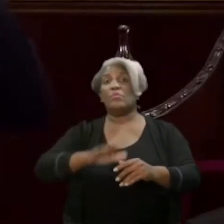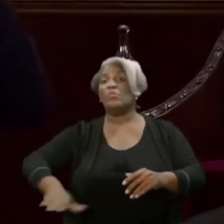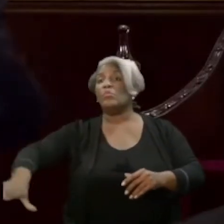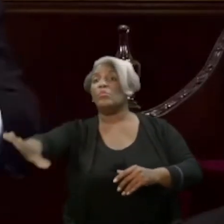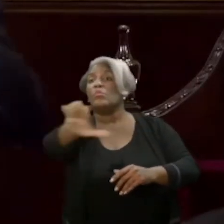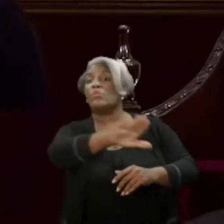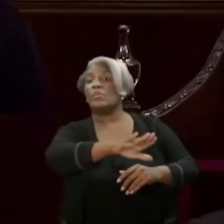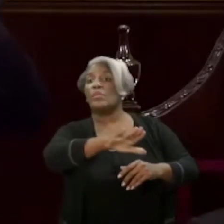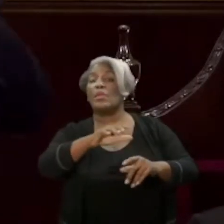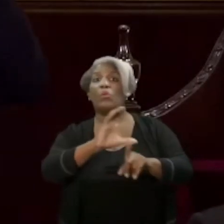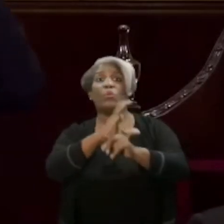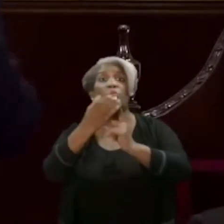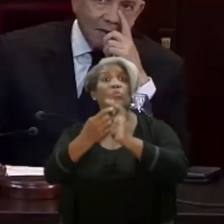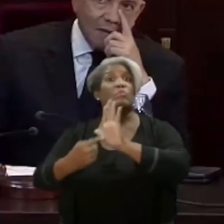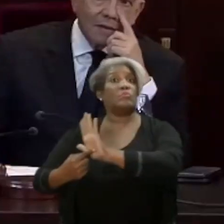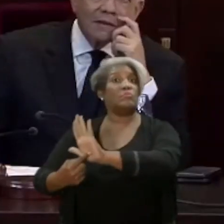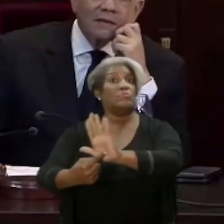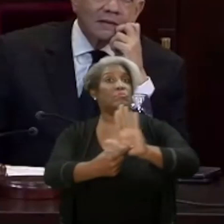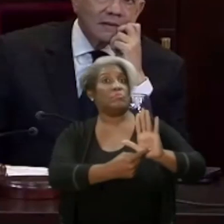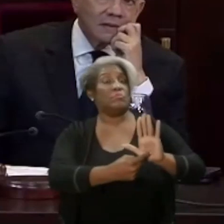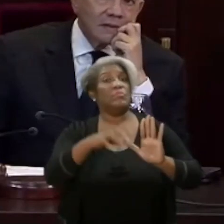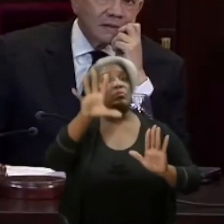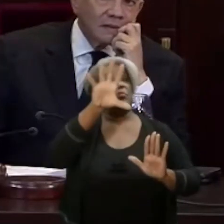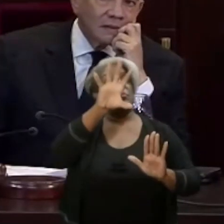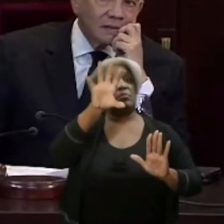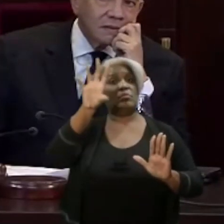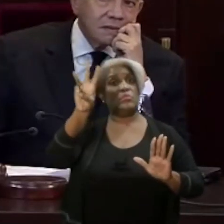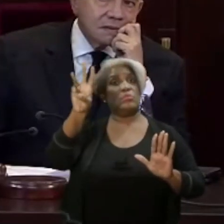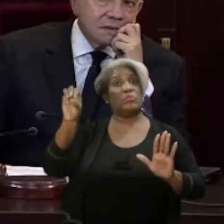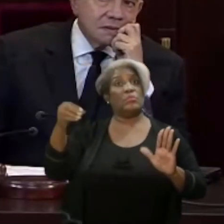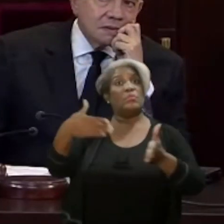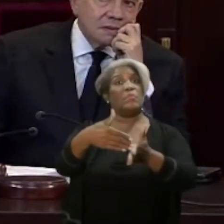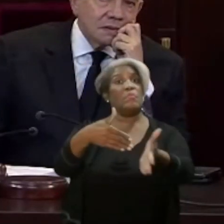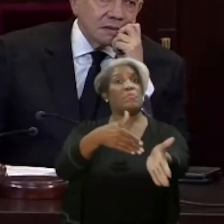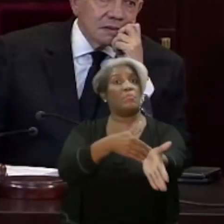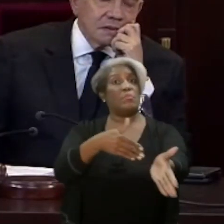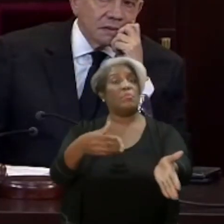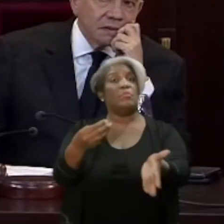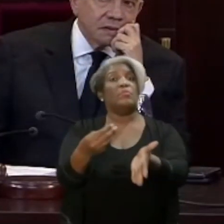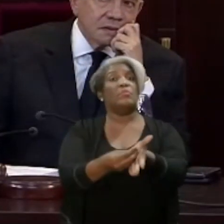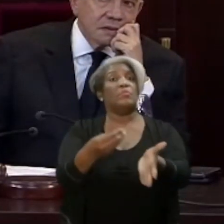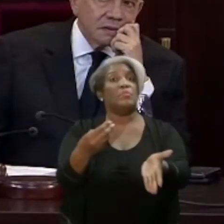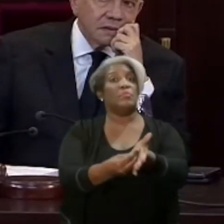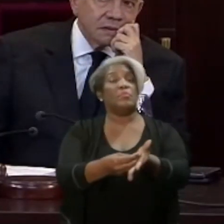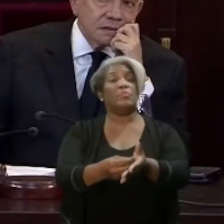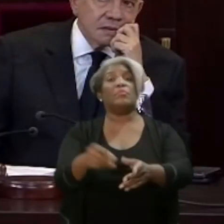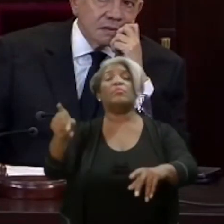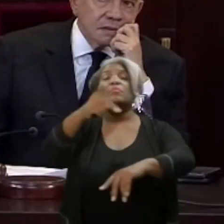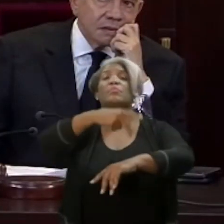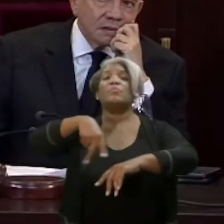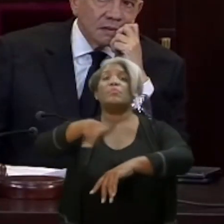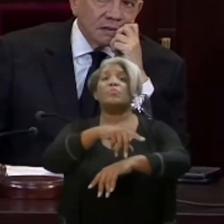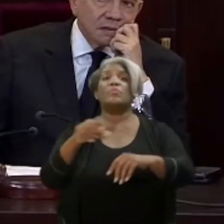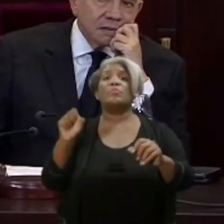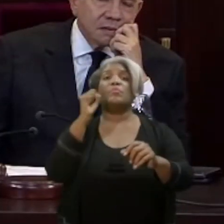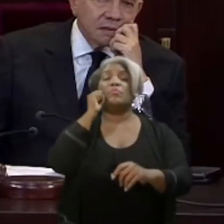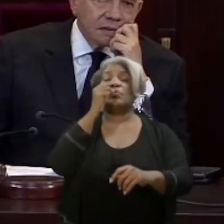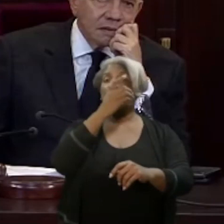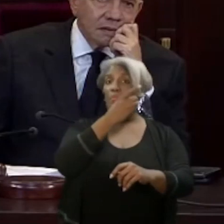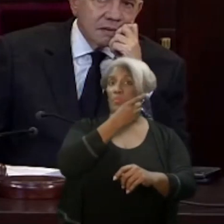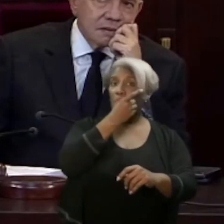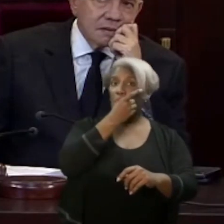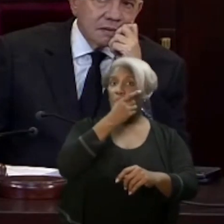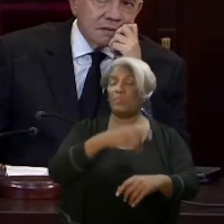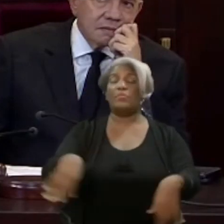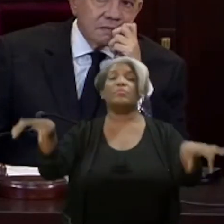culturales con una inversión de 560 millones de pesos en las provincias de Santo Domingo, Santiago, Puerto Plata, Elías Piña y